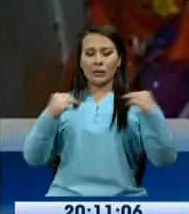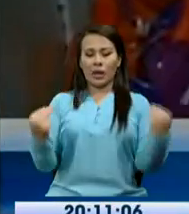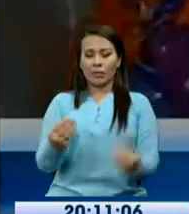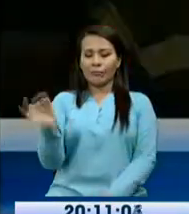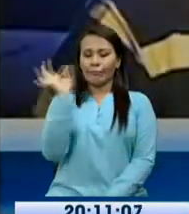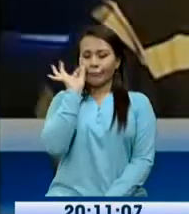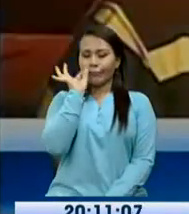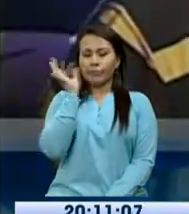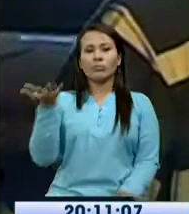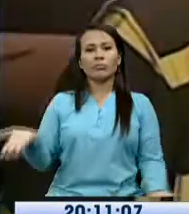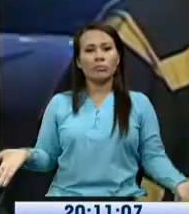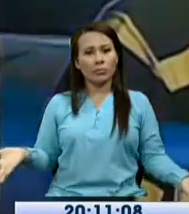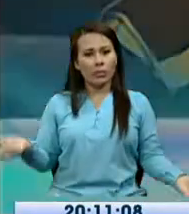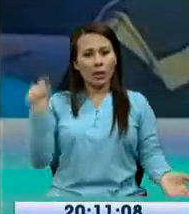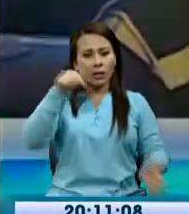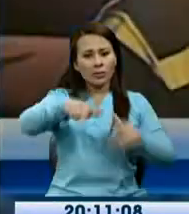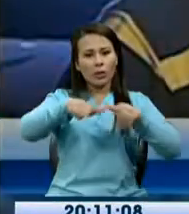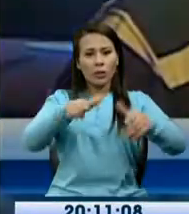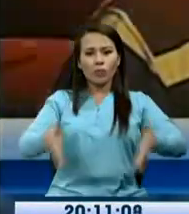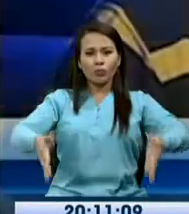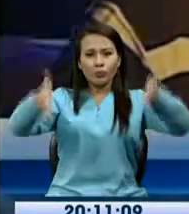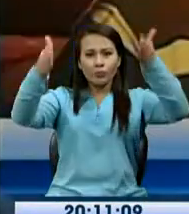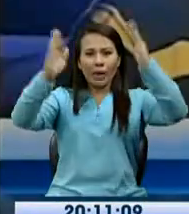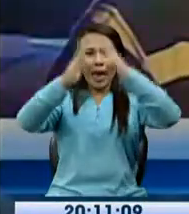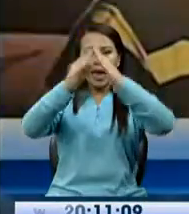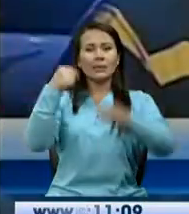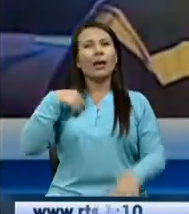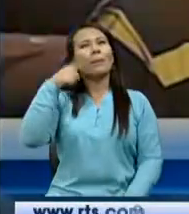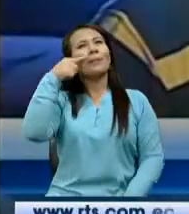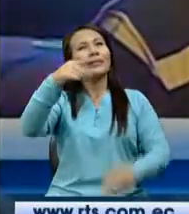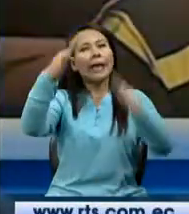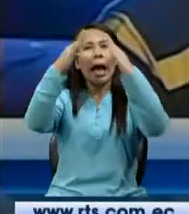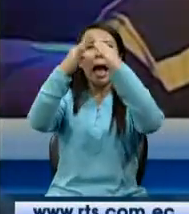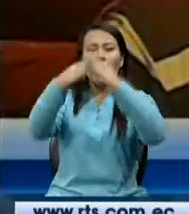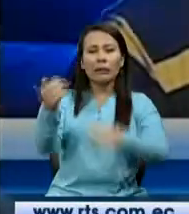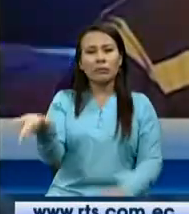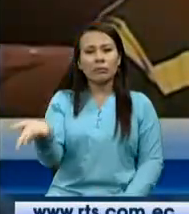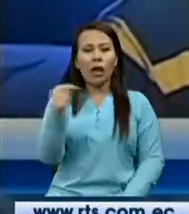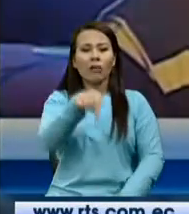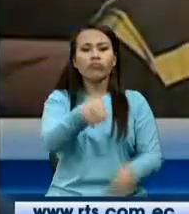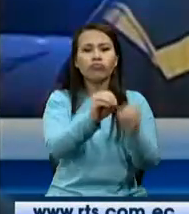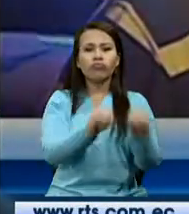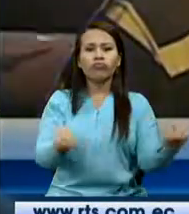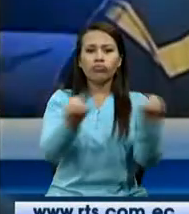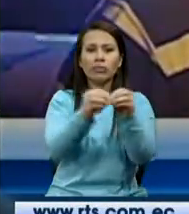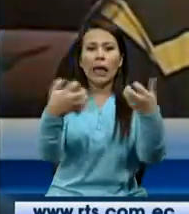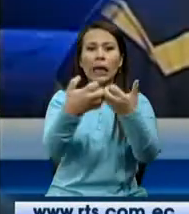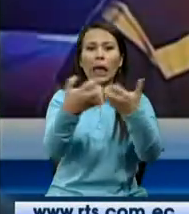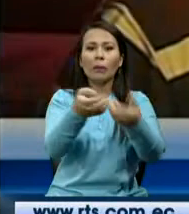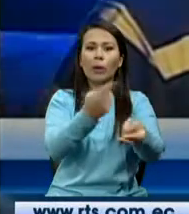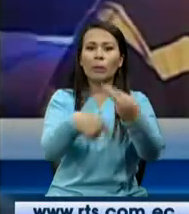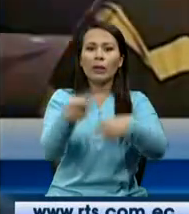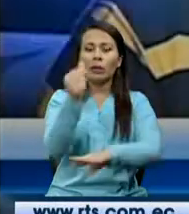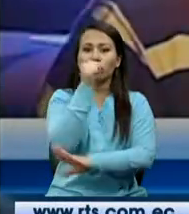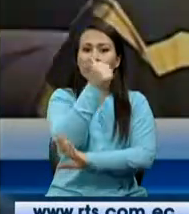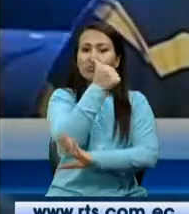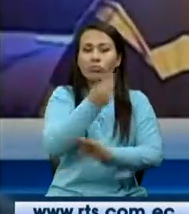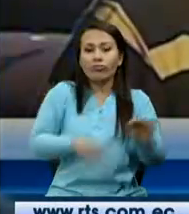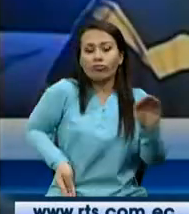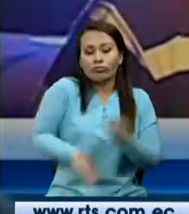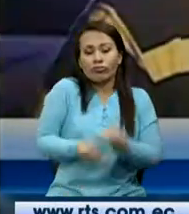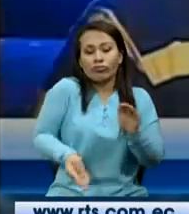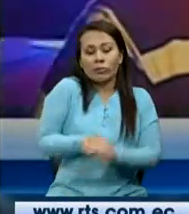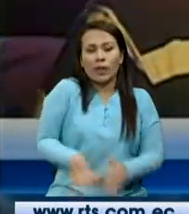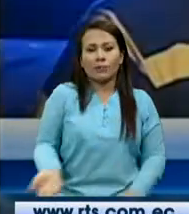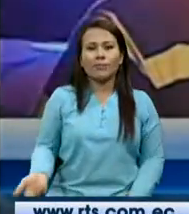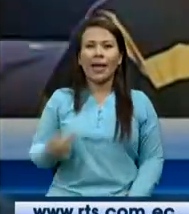sustancias. Este lugar es un lugar residencial. La fachada de esta organización delictiva es tratar de